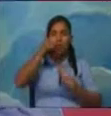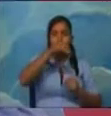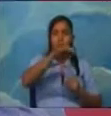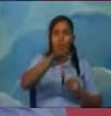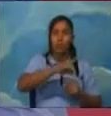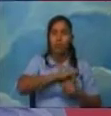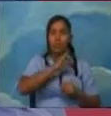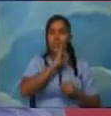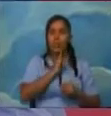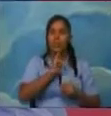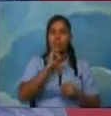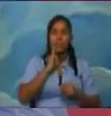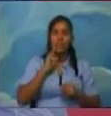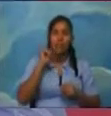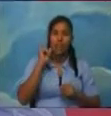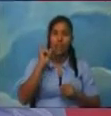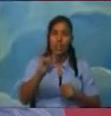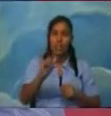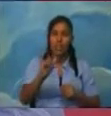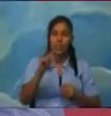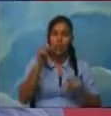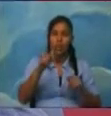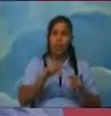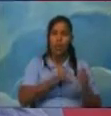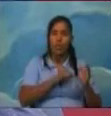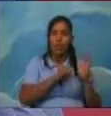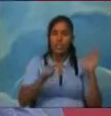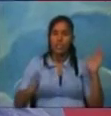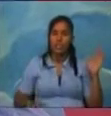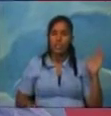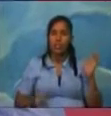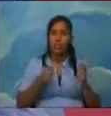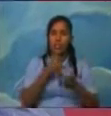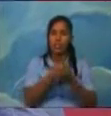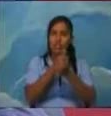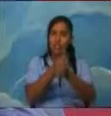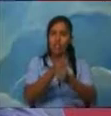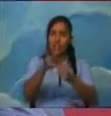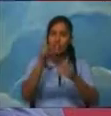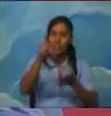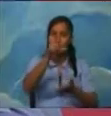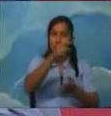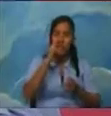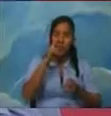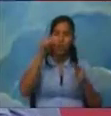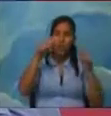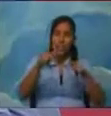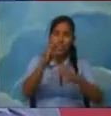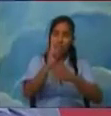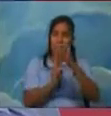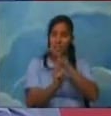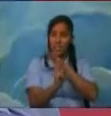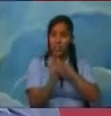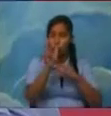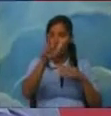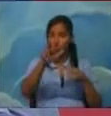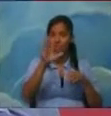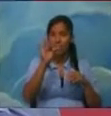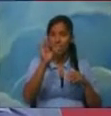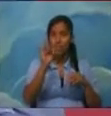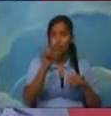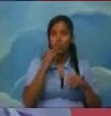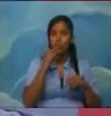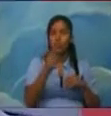Israel. Y hoy el Señor sigue enseñándonos. Y viendo aquí este versículo 38 que Dios les